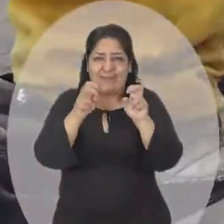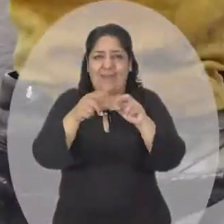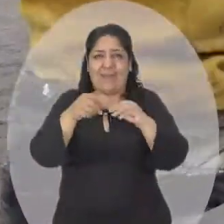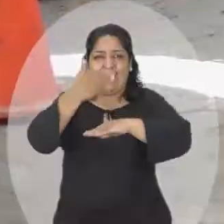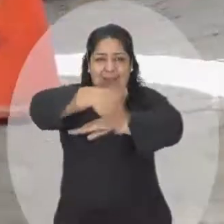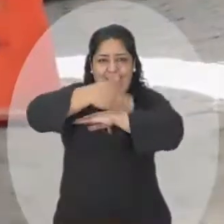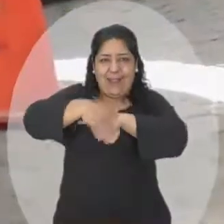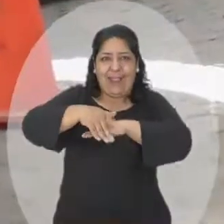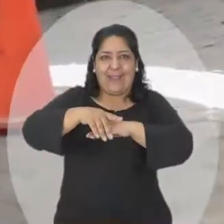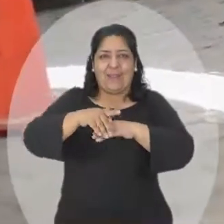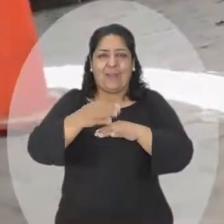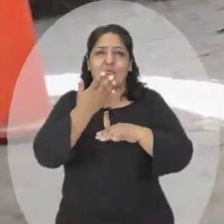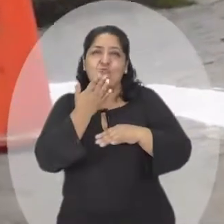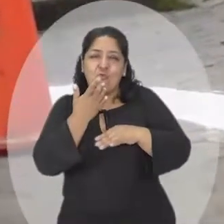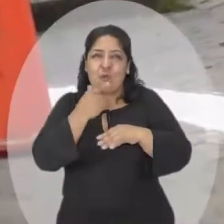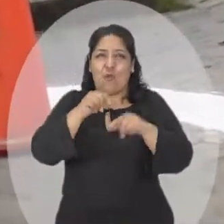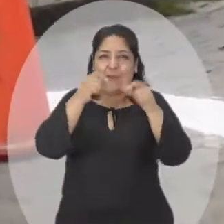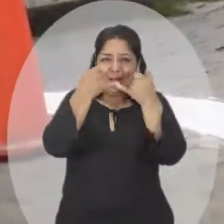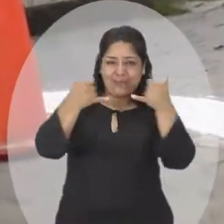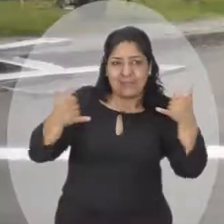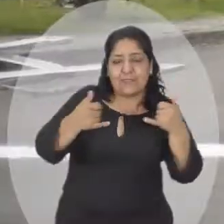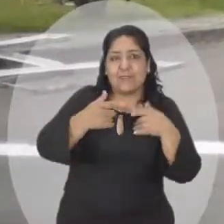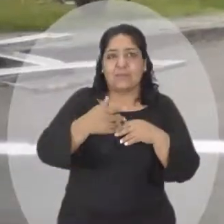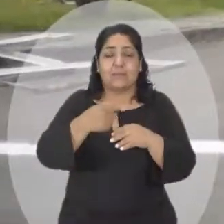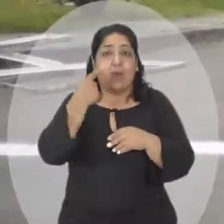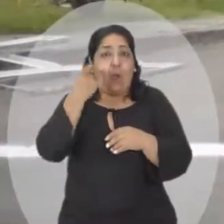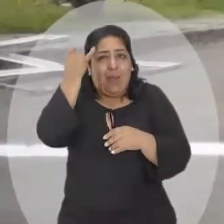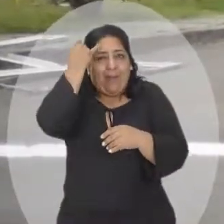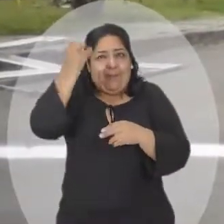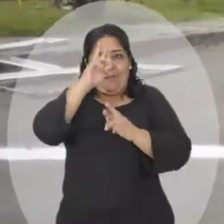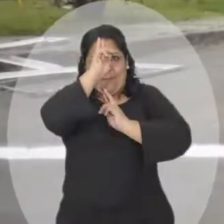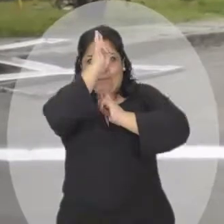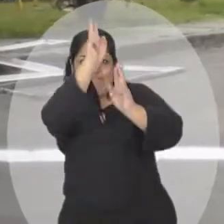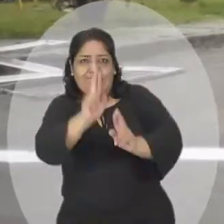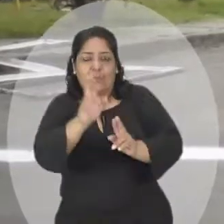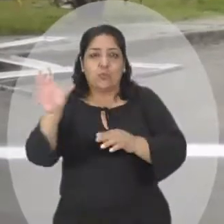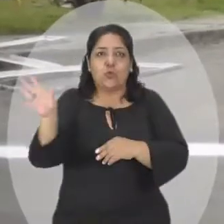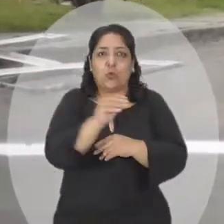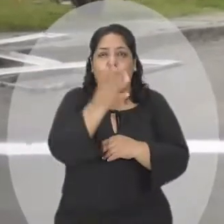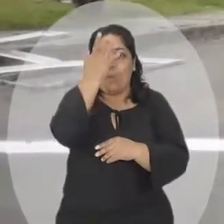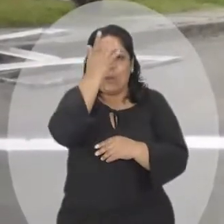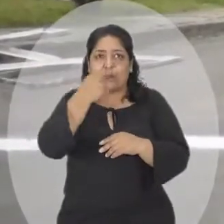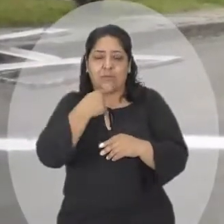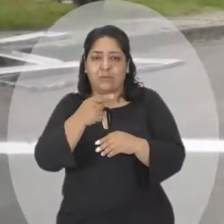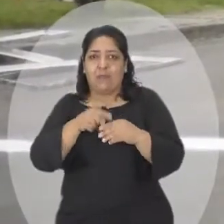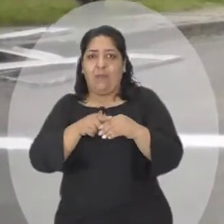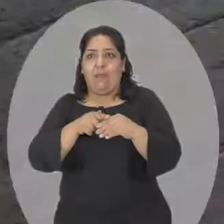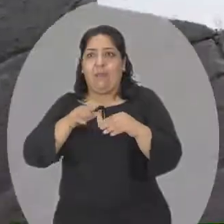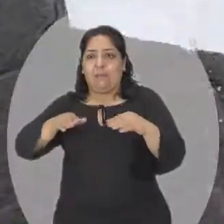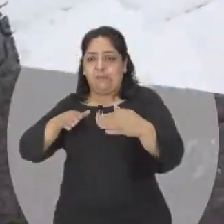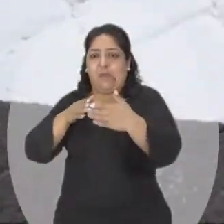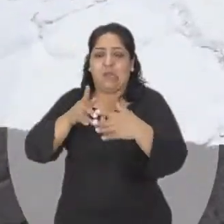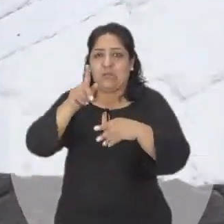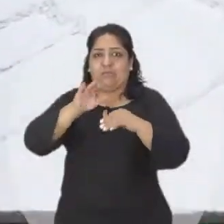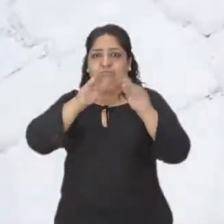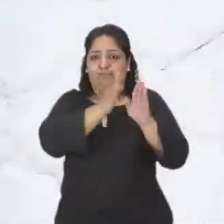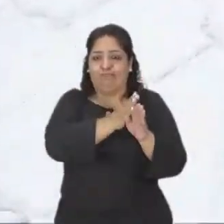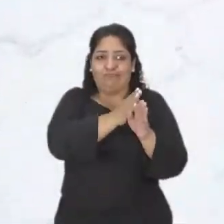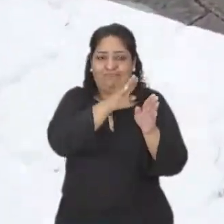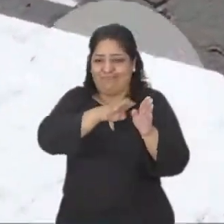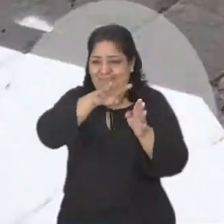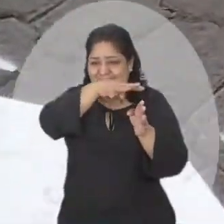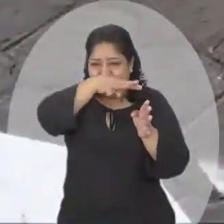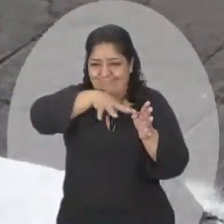La idea es que se respete este tipo y que no se tenga que llevar a las sanciones pues, pertinentes, ¿no?